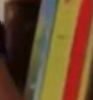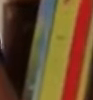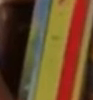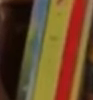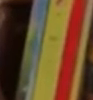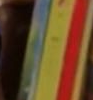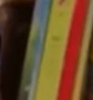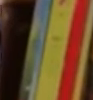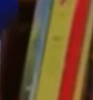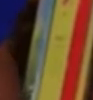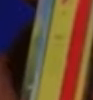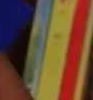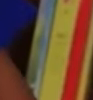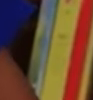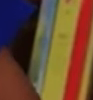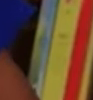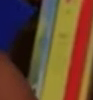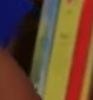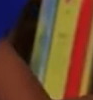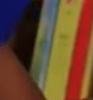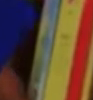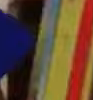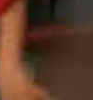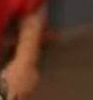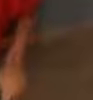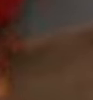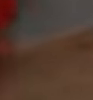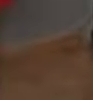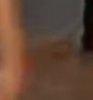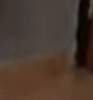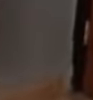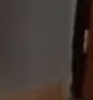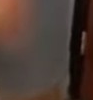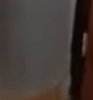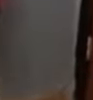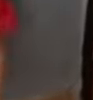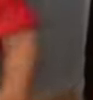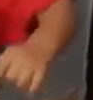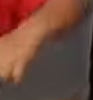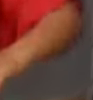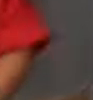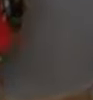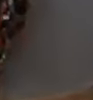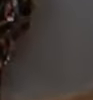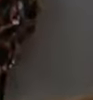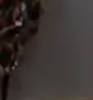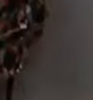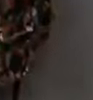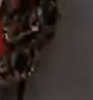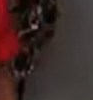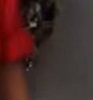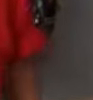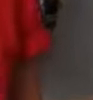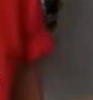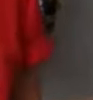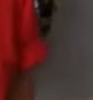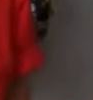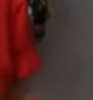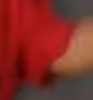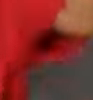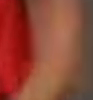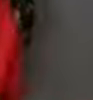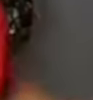una. Aquí está mi brazo. Si es solo un pinchazo. ¡Bicharraco, estás perdido! ¡Qué